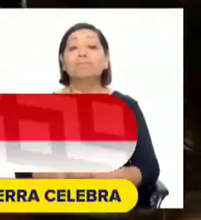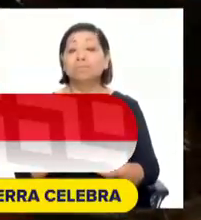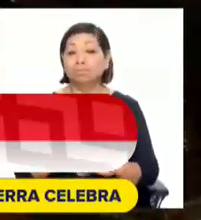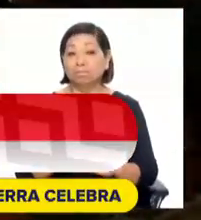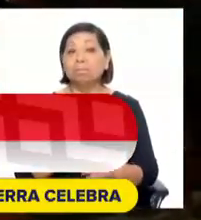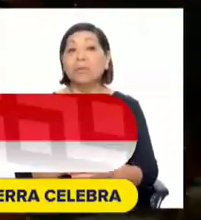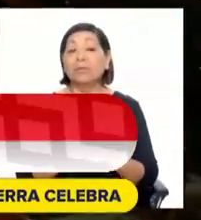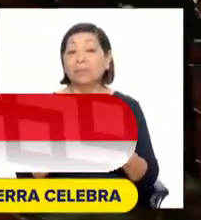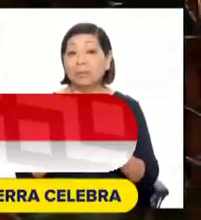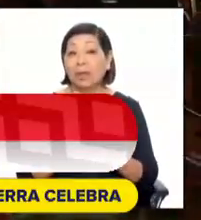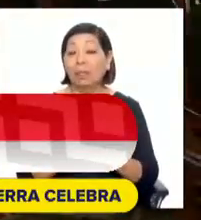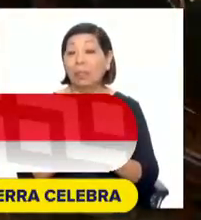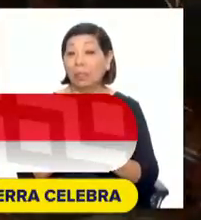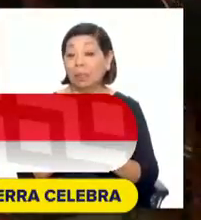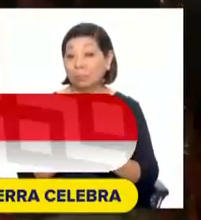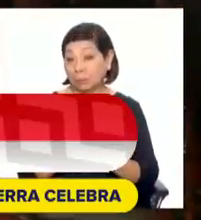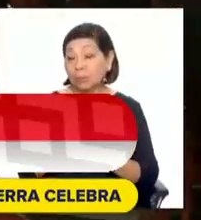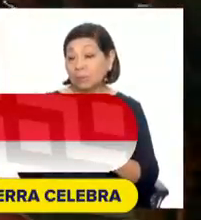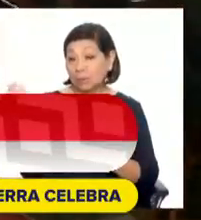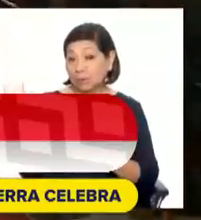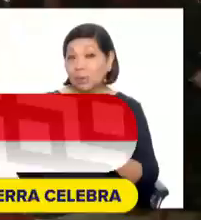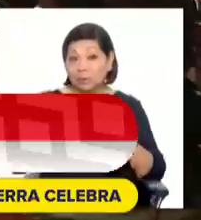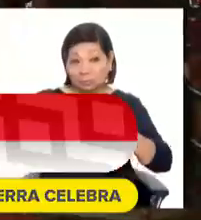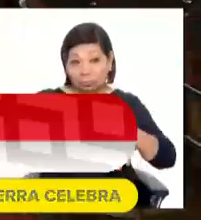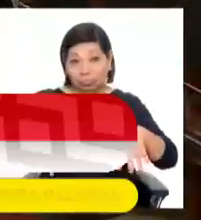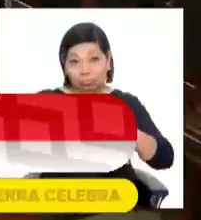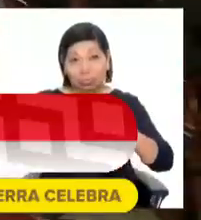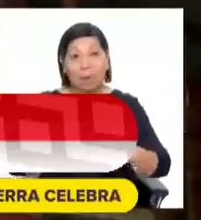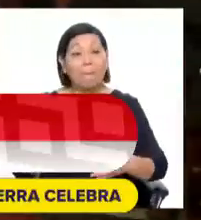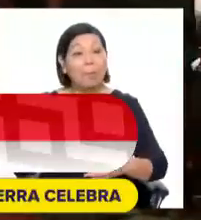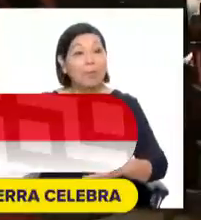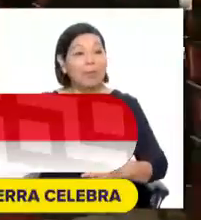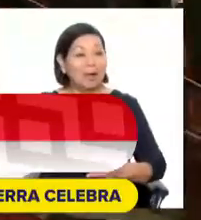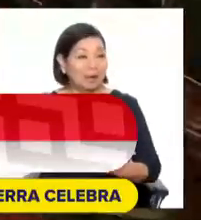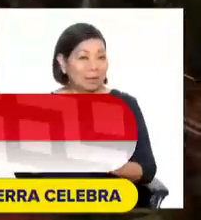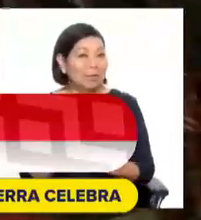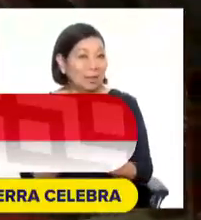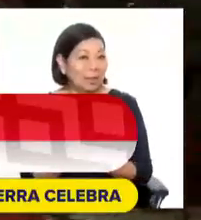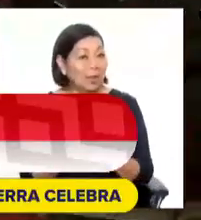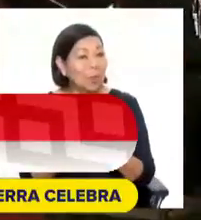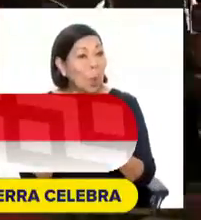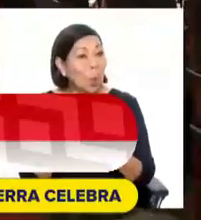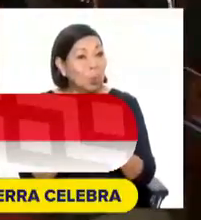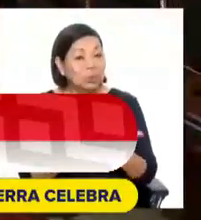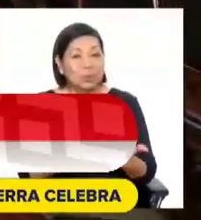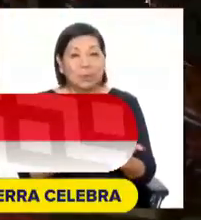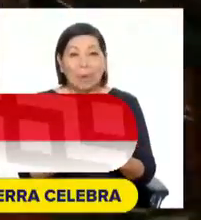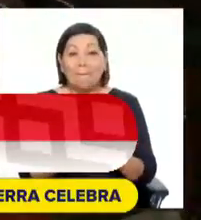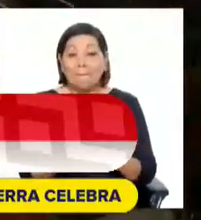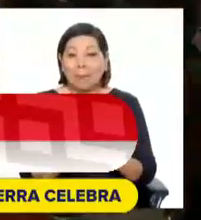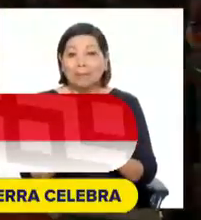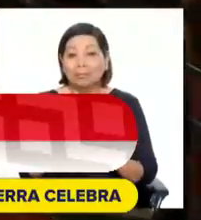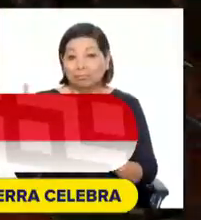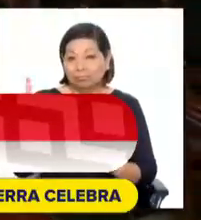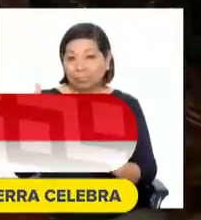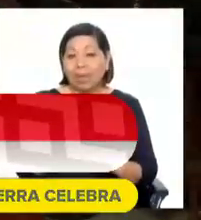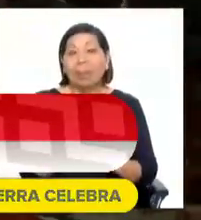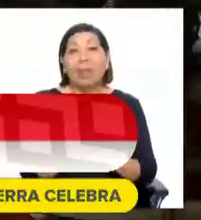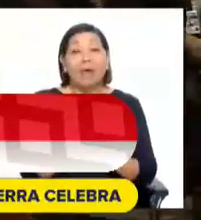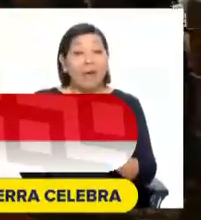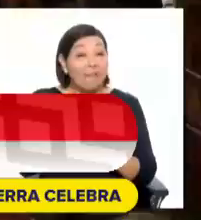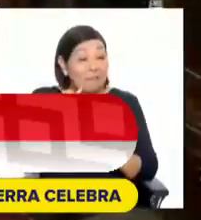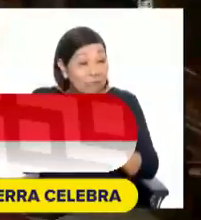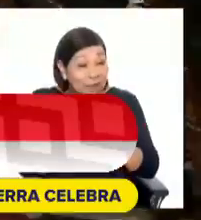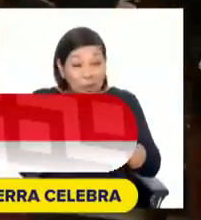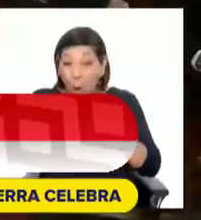de que se dirija el gabinete a la Basílica Catedral de Lima, se iba a llevar a cabo la toma de una foto oficial, pero todo hace